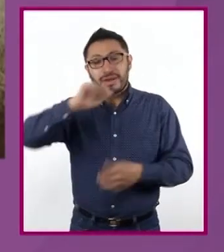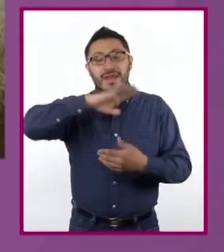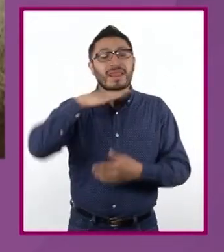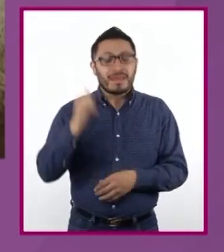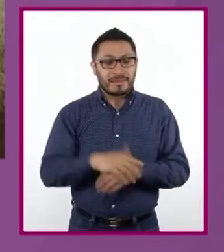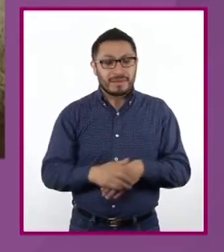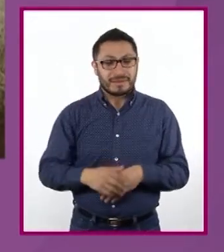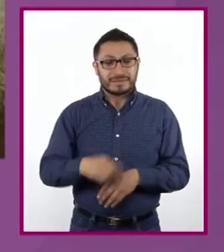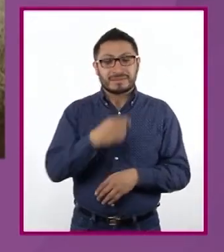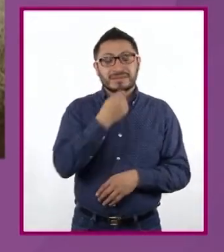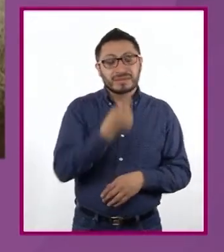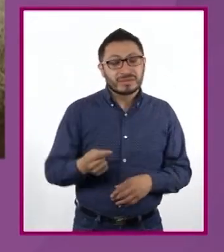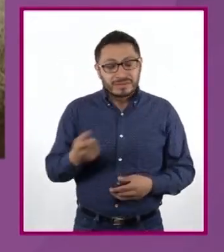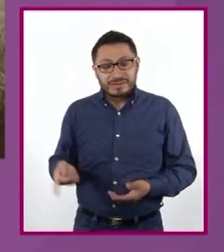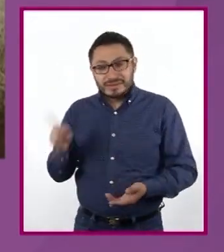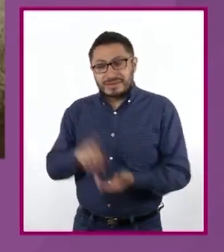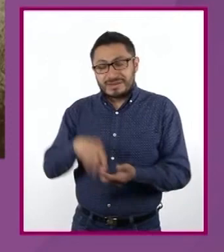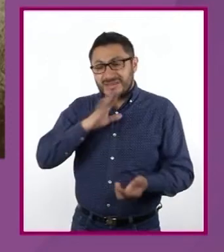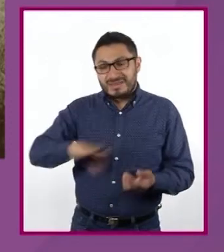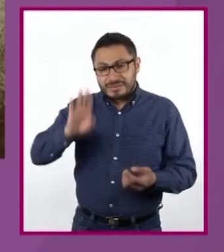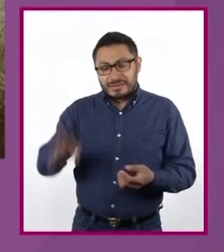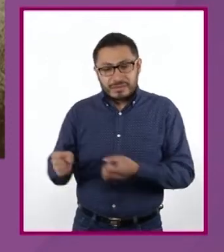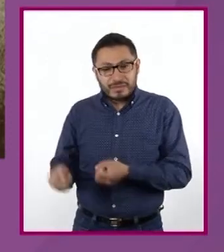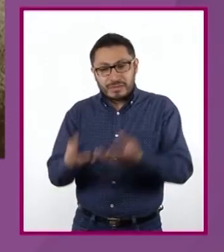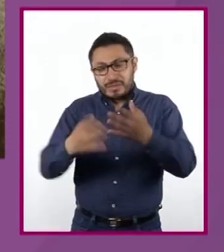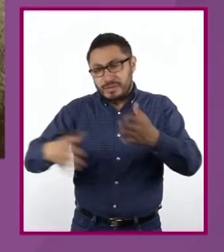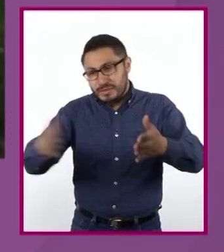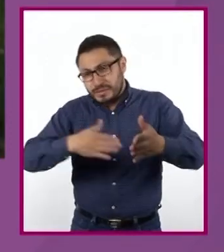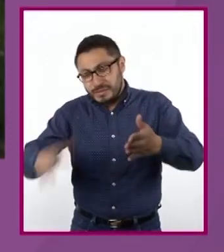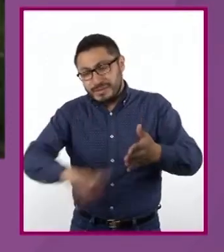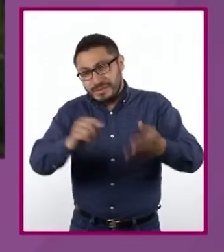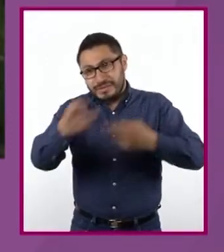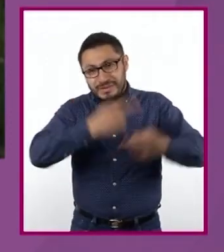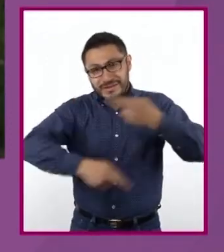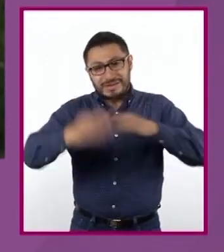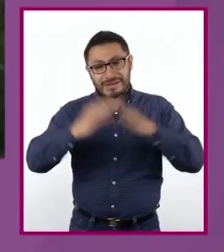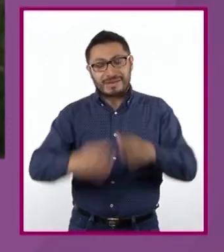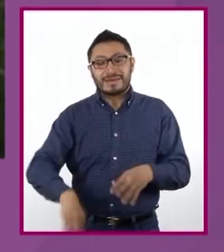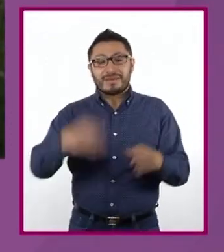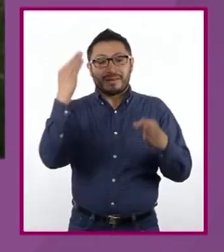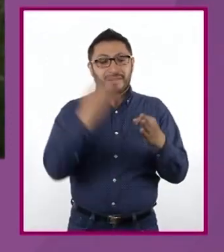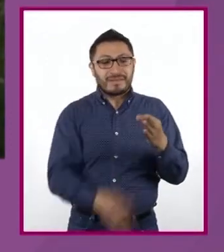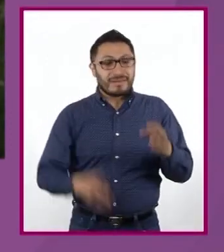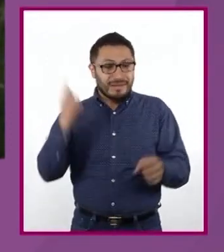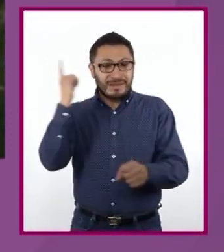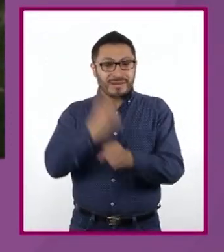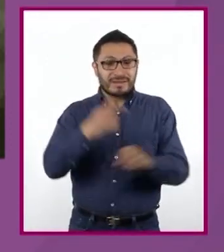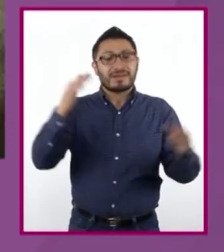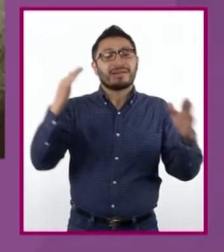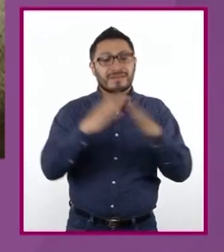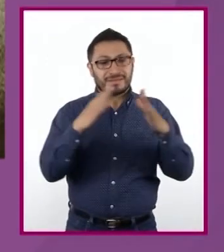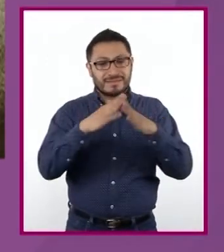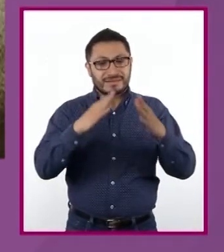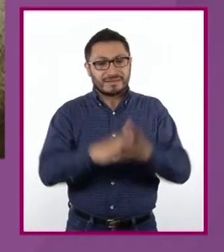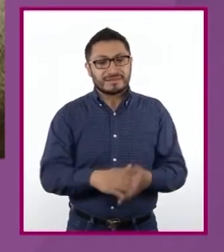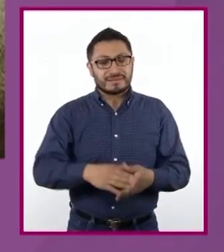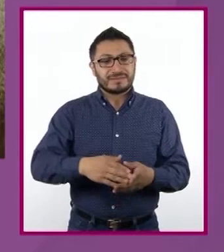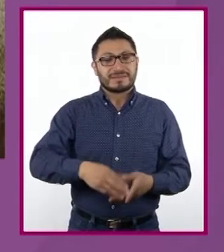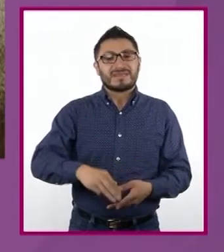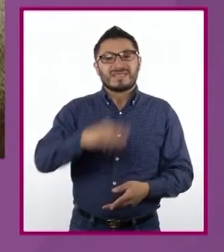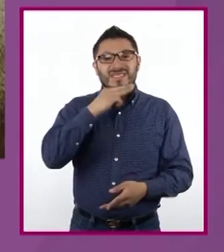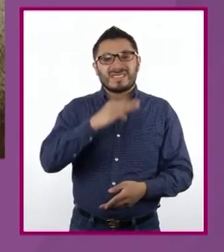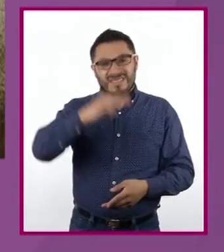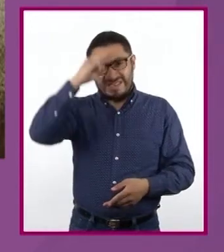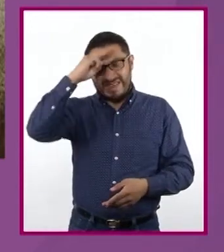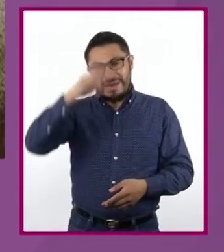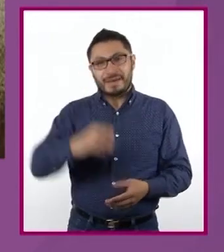niños metieron a la bruja en el horno e iniciaron el camino de regreso. Y por fin encontraron su casa. La madrastra había